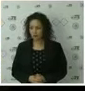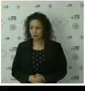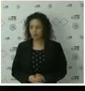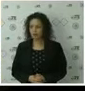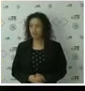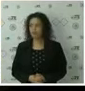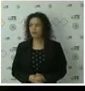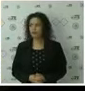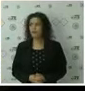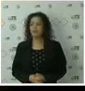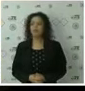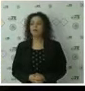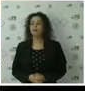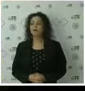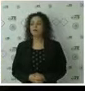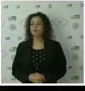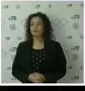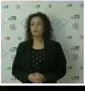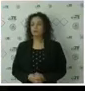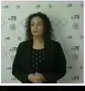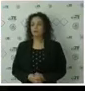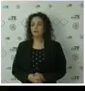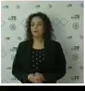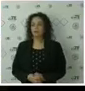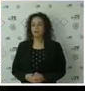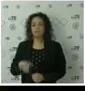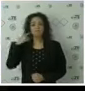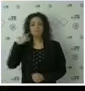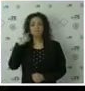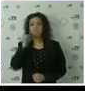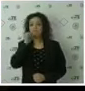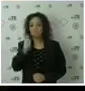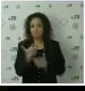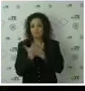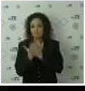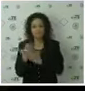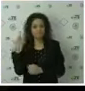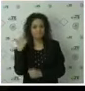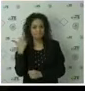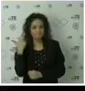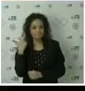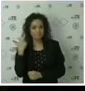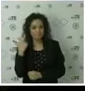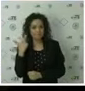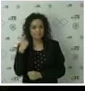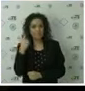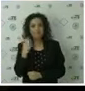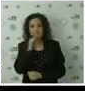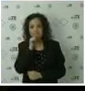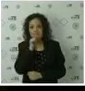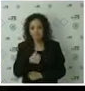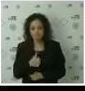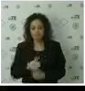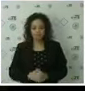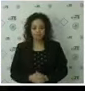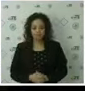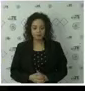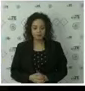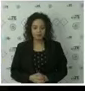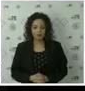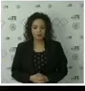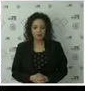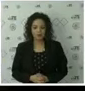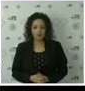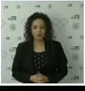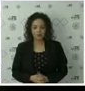de Educación, Ciencia, Tecnología e Innovación de la Ciudad de México les agradecen su compañía al webinar 2 del